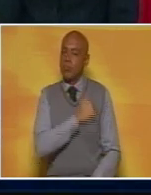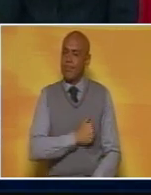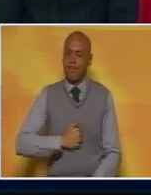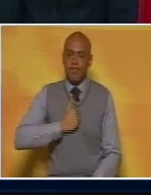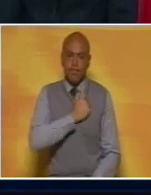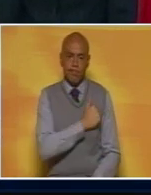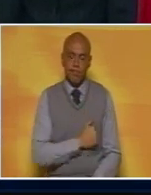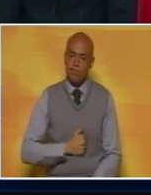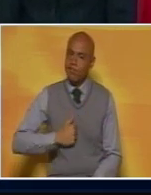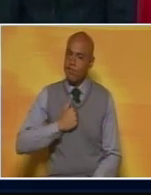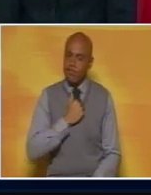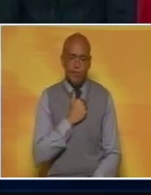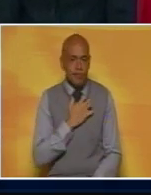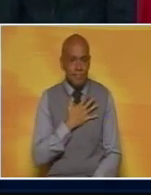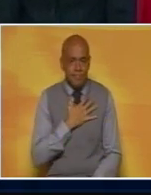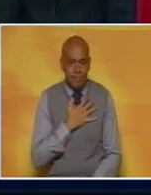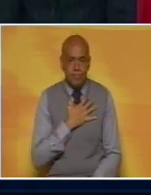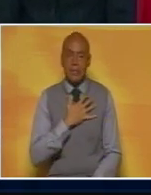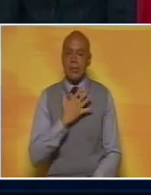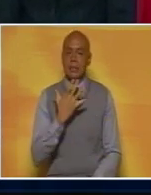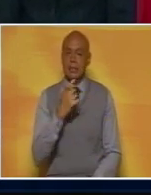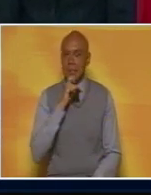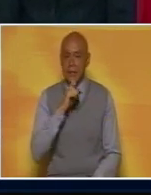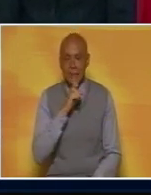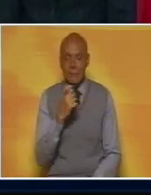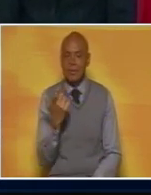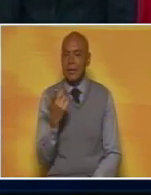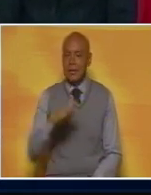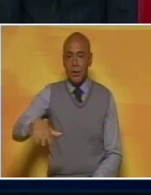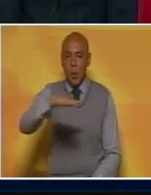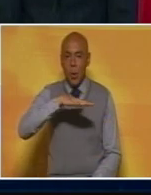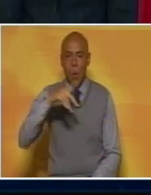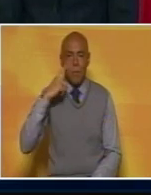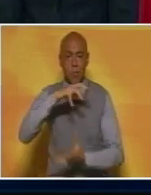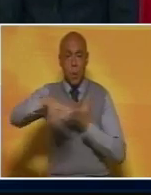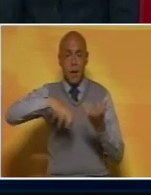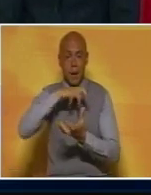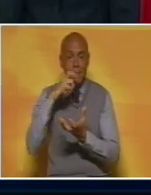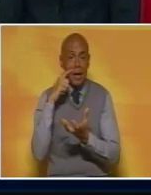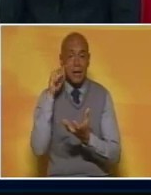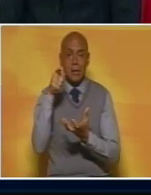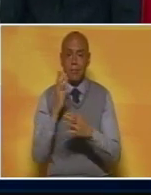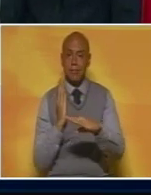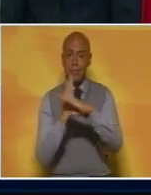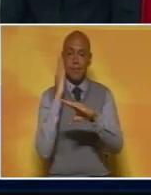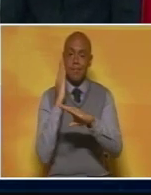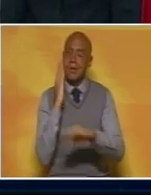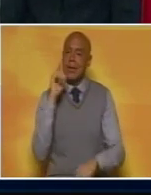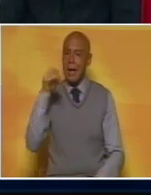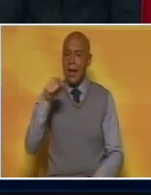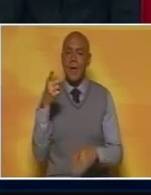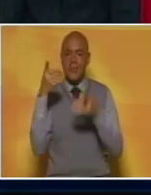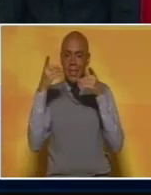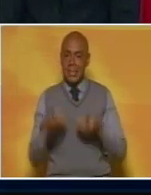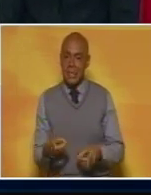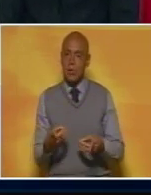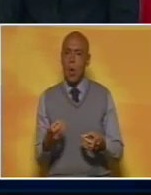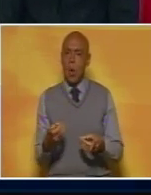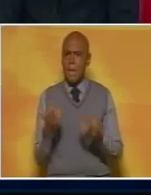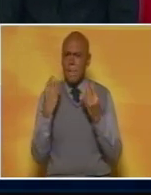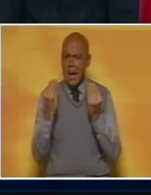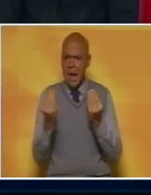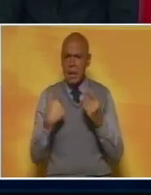lamentamos profundamente los problemas y los inconvenientes que esta decisión va a